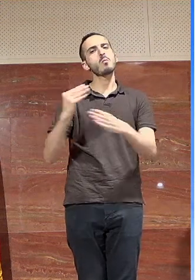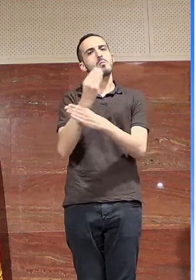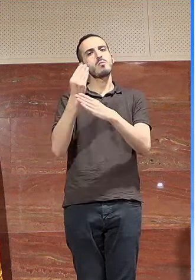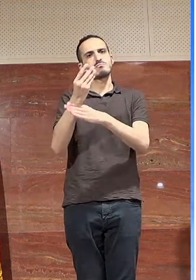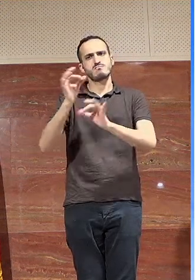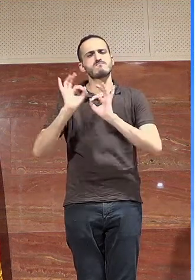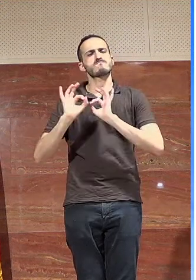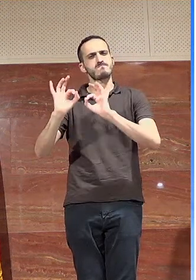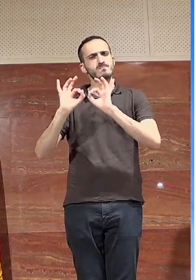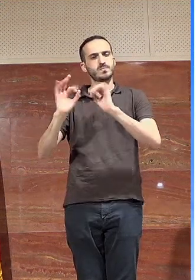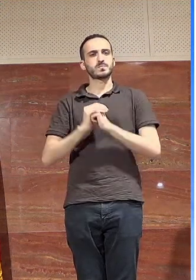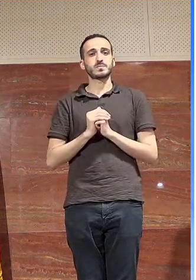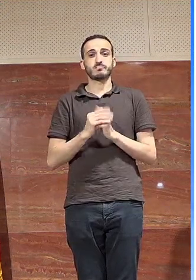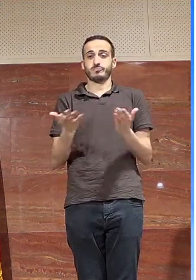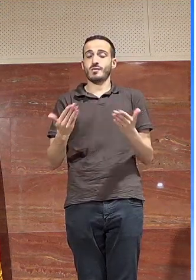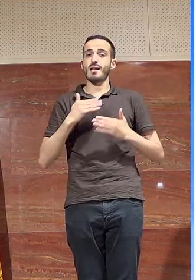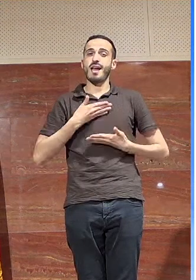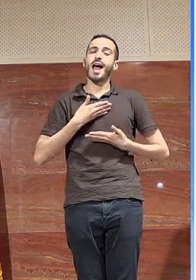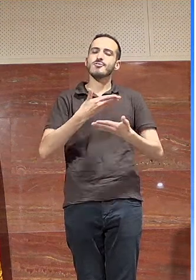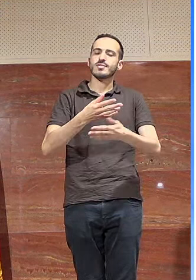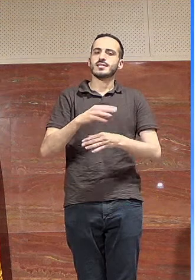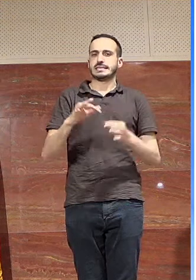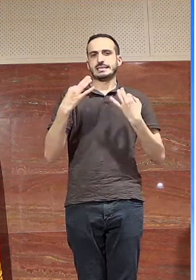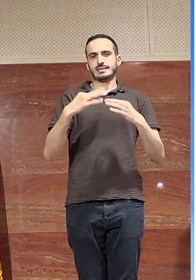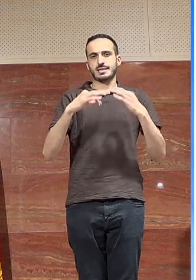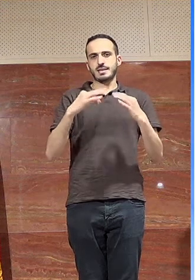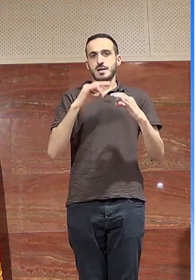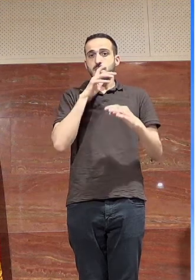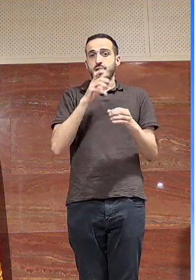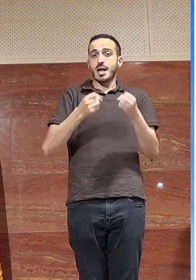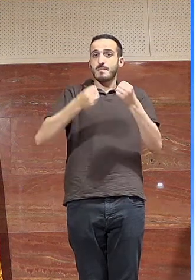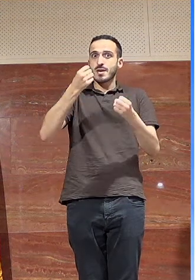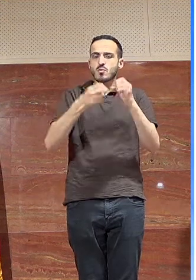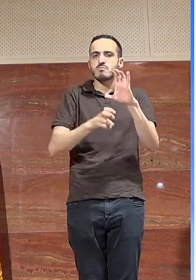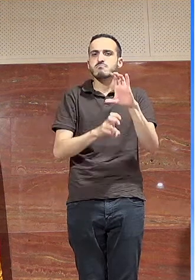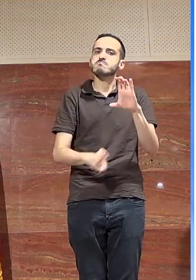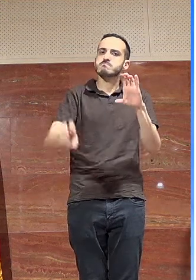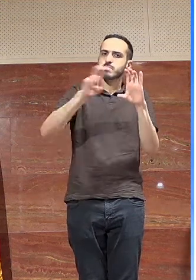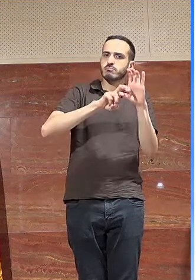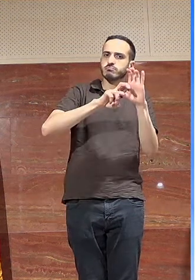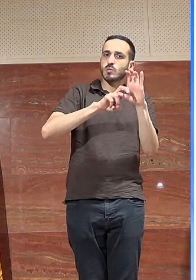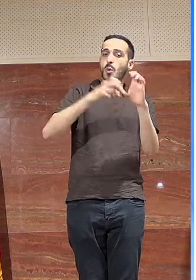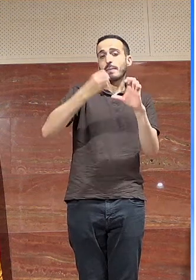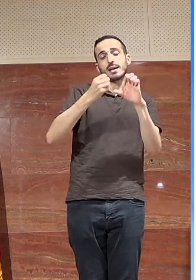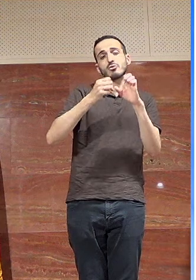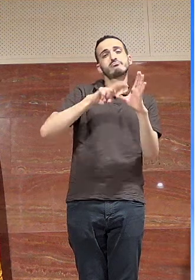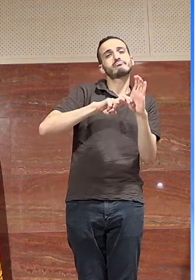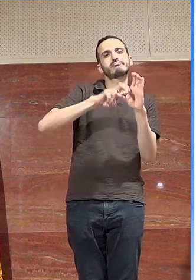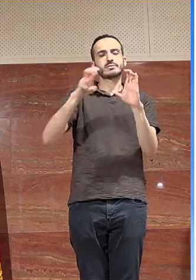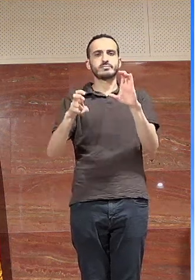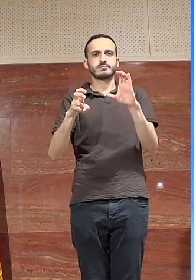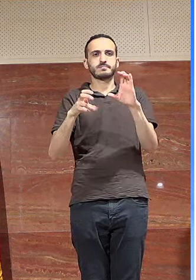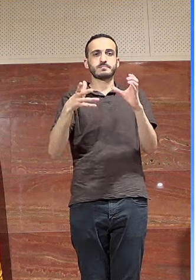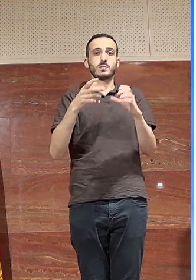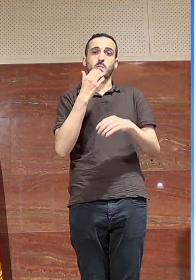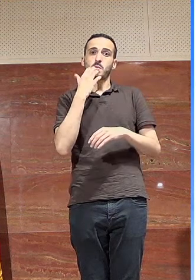Bien, estos son ayudas muy sencillas para facilitar la entrada y salida del vehículo. Tenemos un agarrador